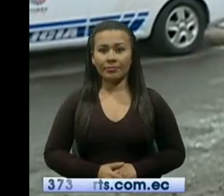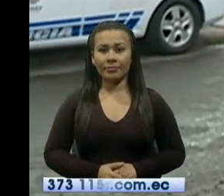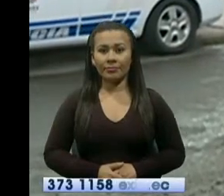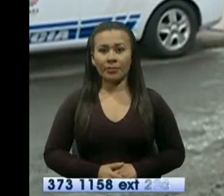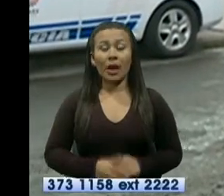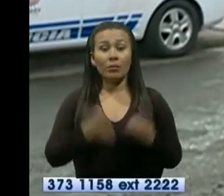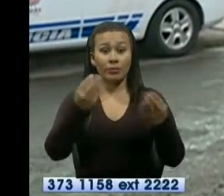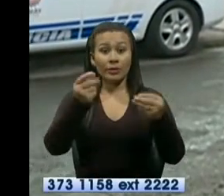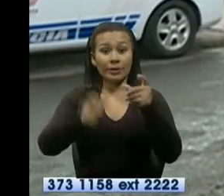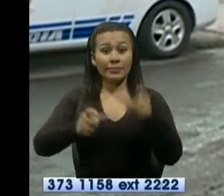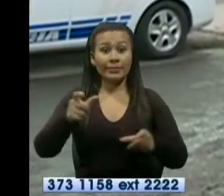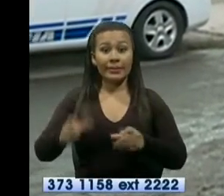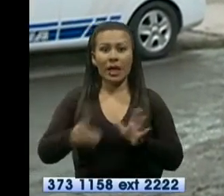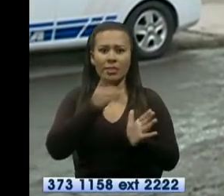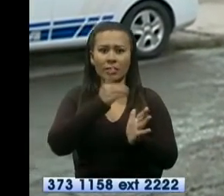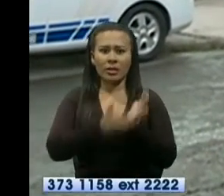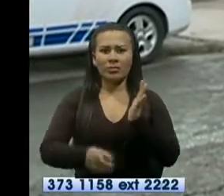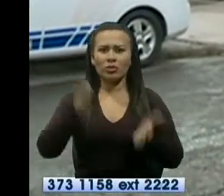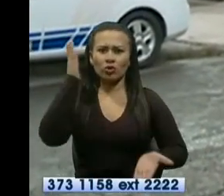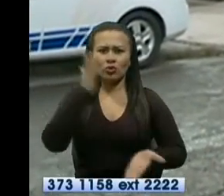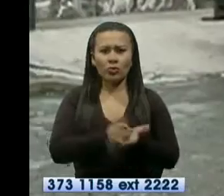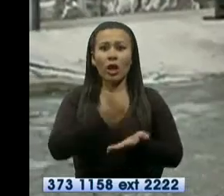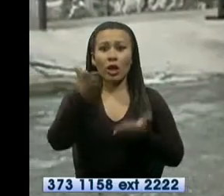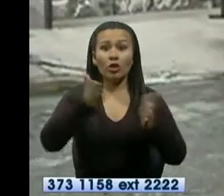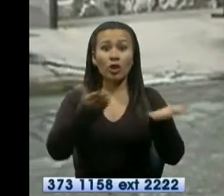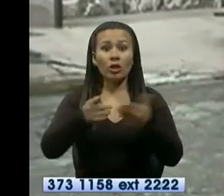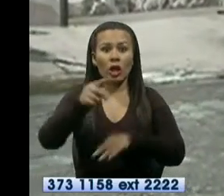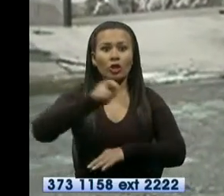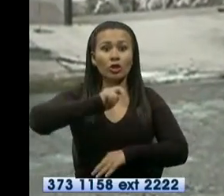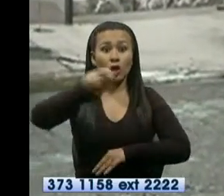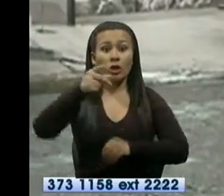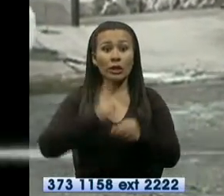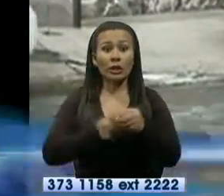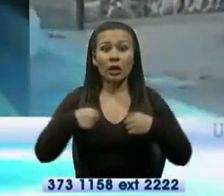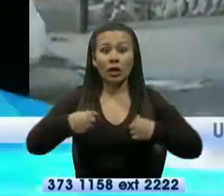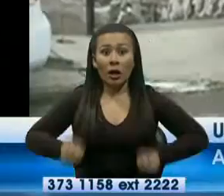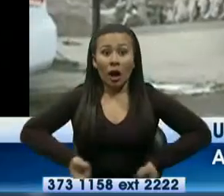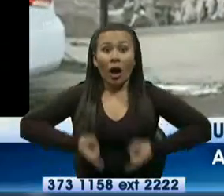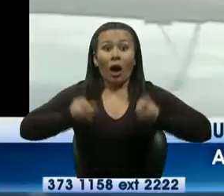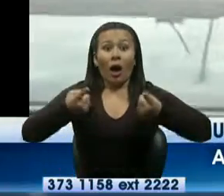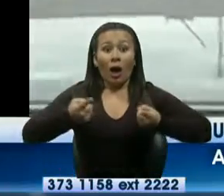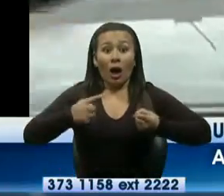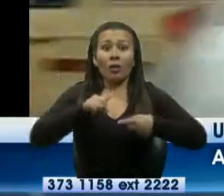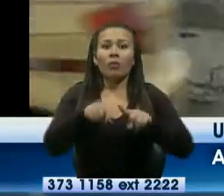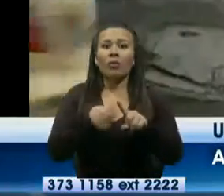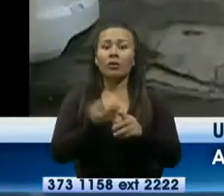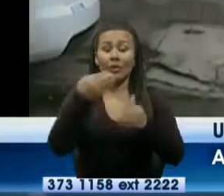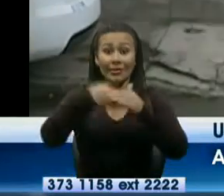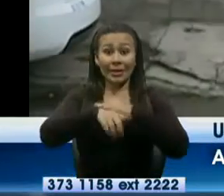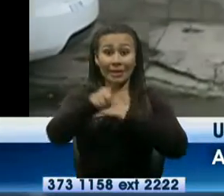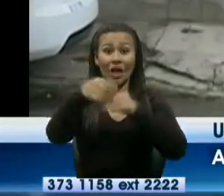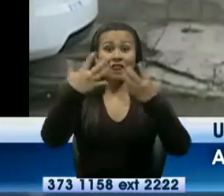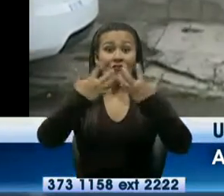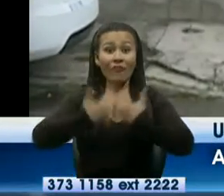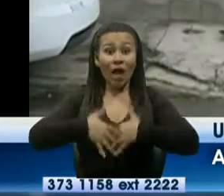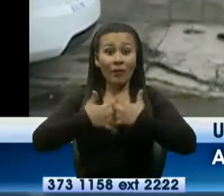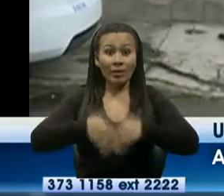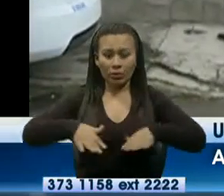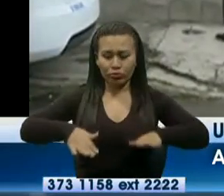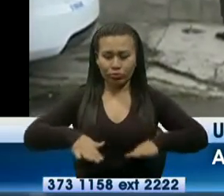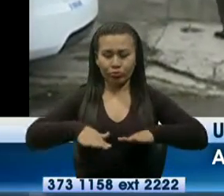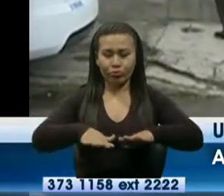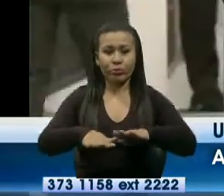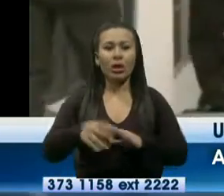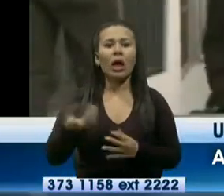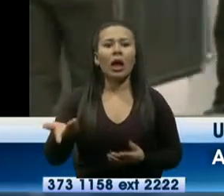Los moradores de Ponciano Alto, al norte de Quito, se horrorizaron al enterarse que dentro de esta fábrica textil,